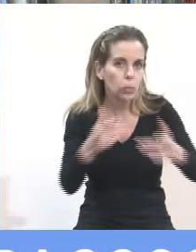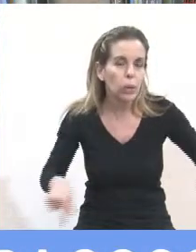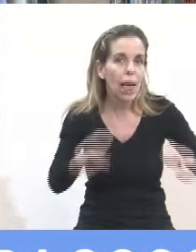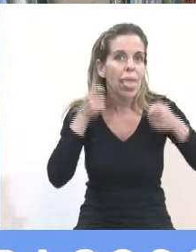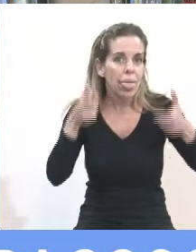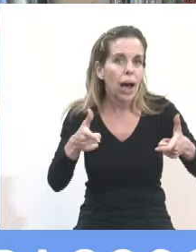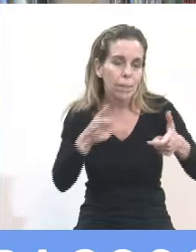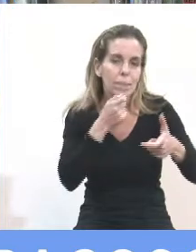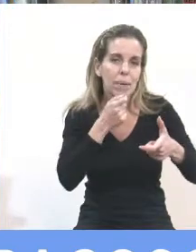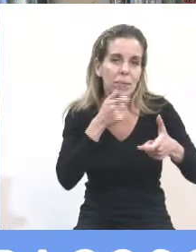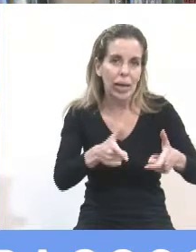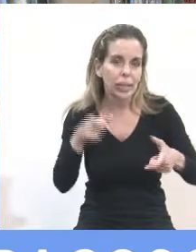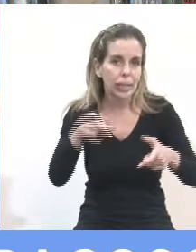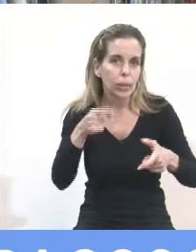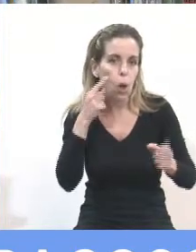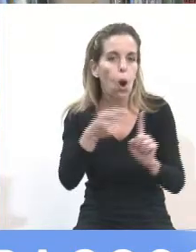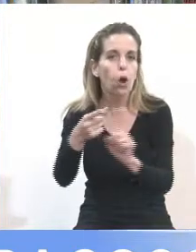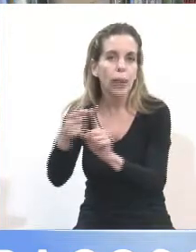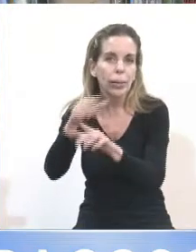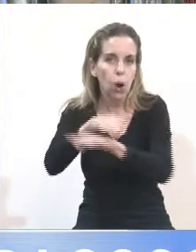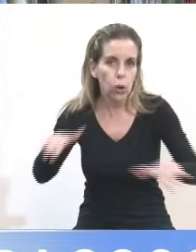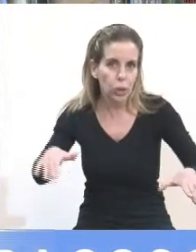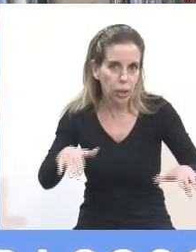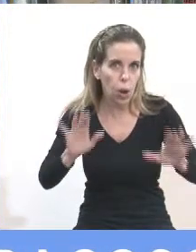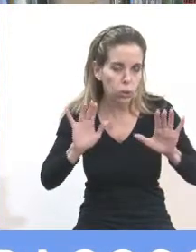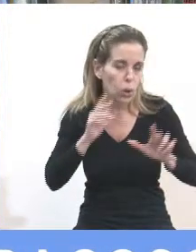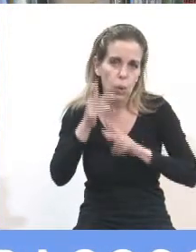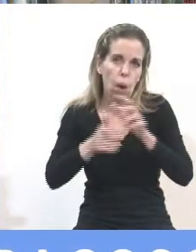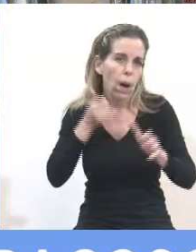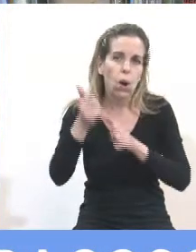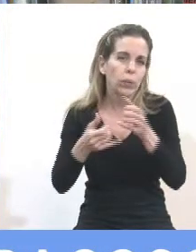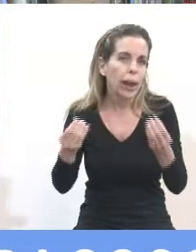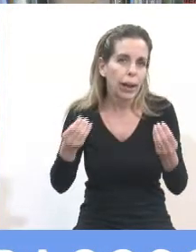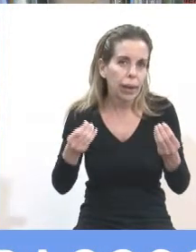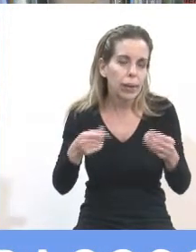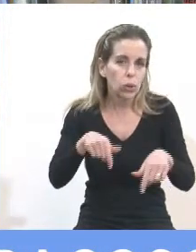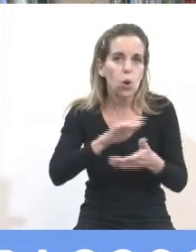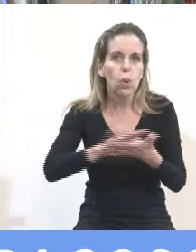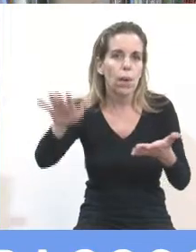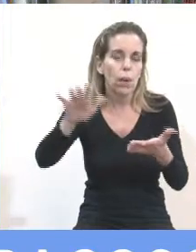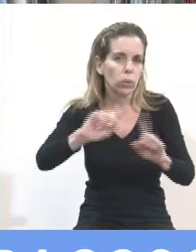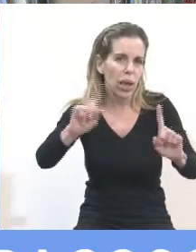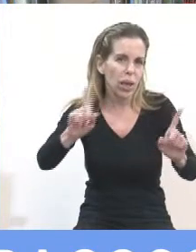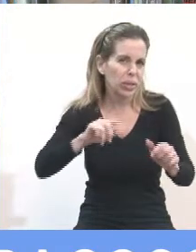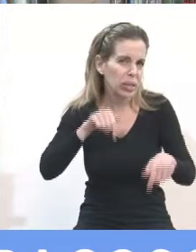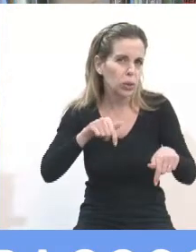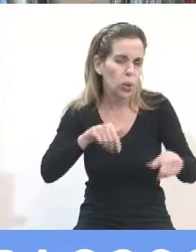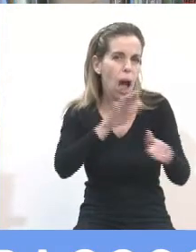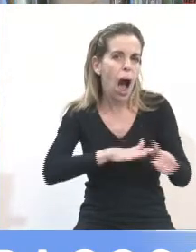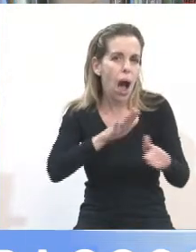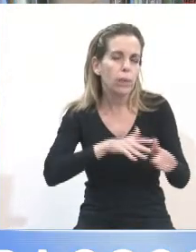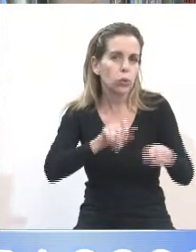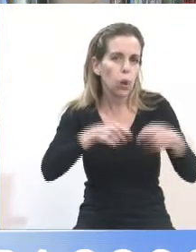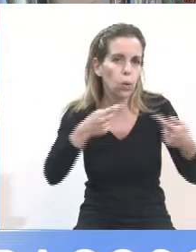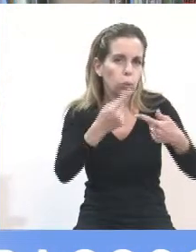a problemáticas existentes de vieja data. No vamos a decir que esto es nuevo. El abuso, el